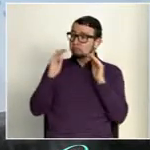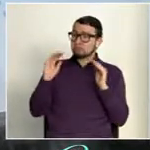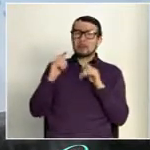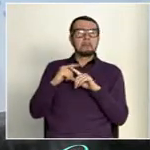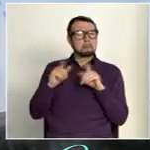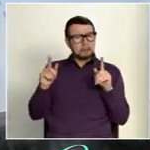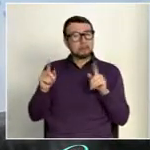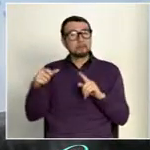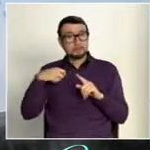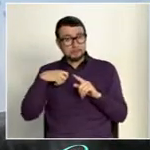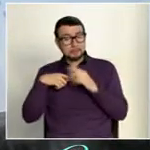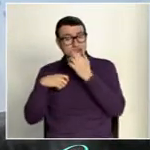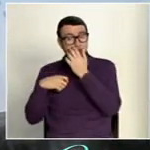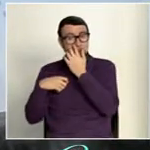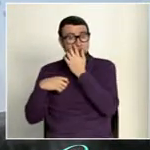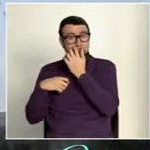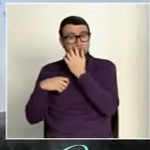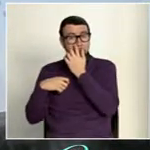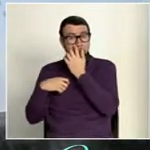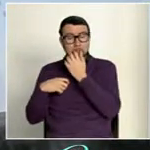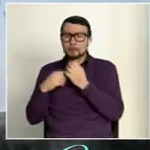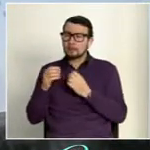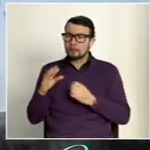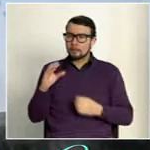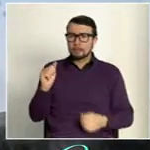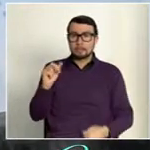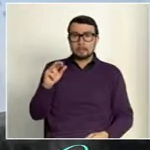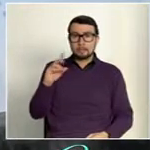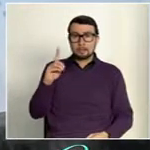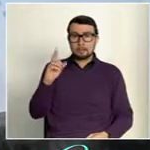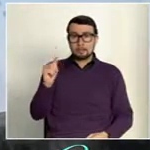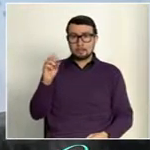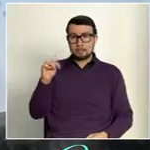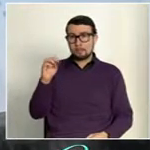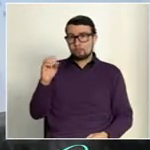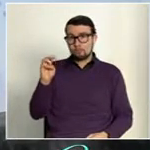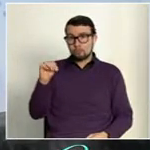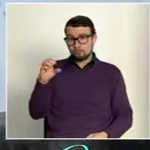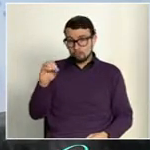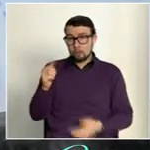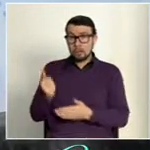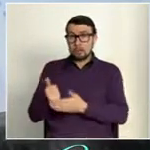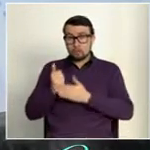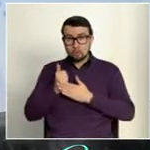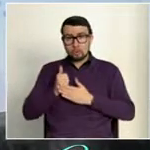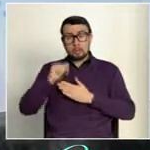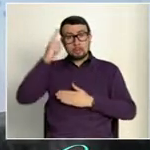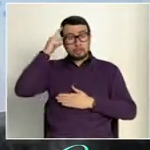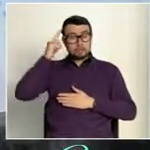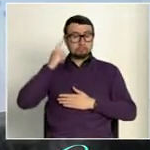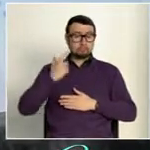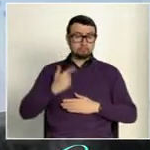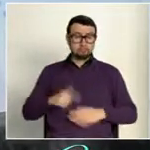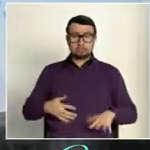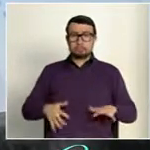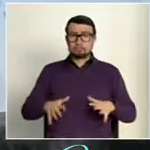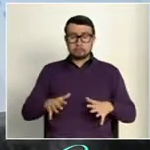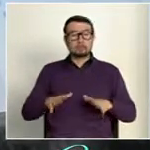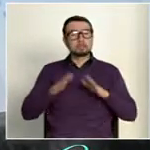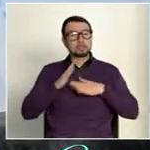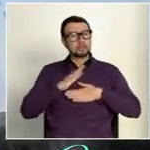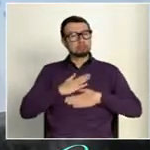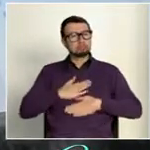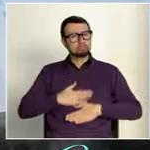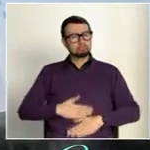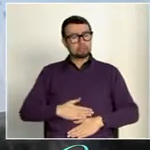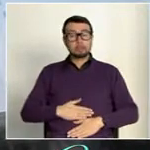tiene propiedades. Una de las propiedades de cardamomo es que ayuda a calmar el sistema central nervioso. O sea, eso es muy importante de aclarar, porque